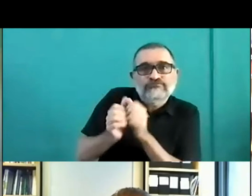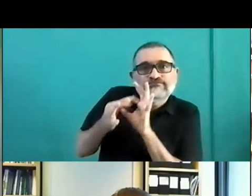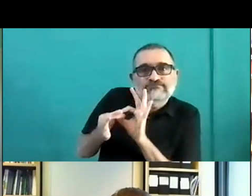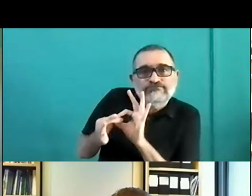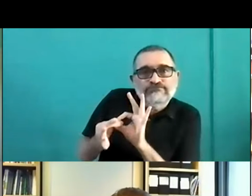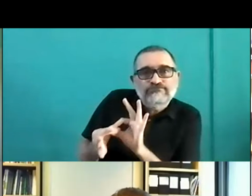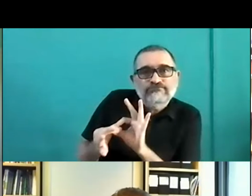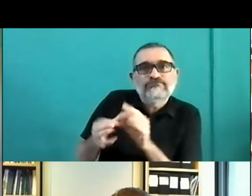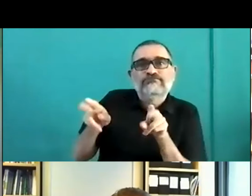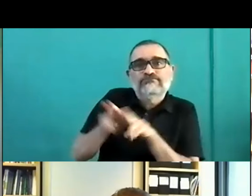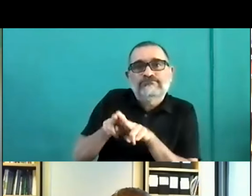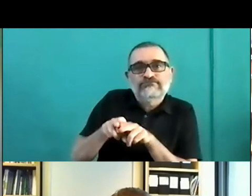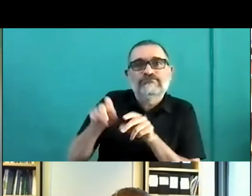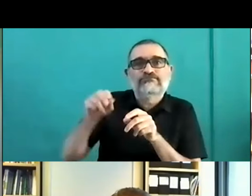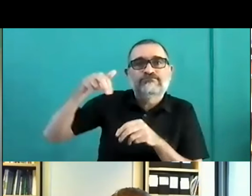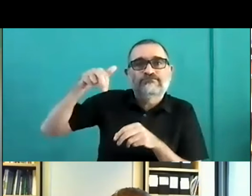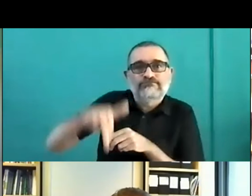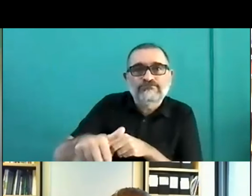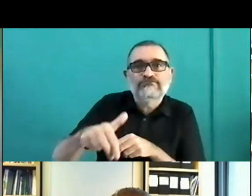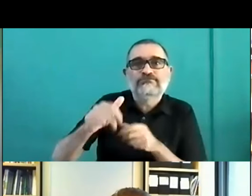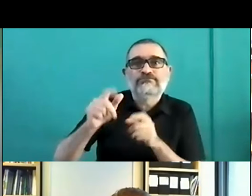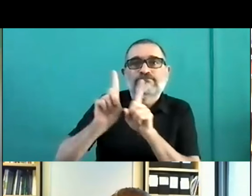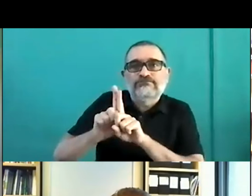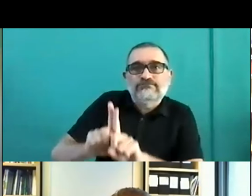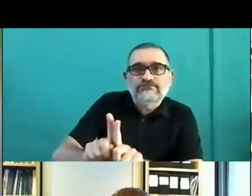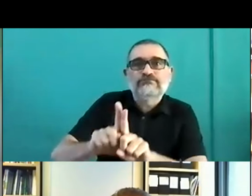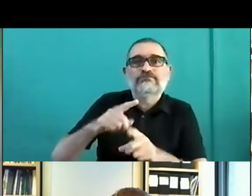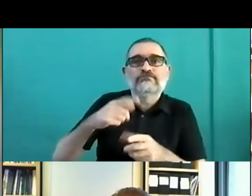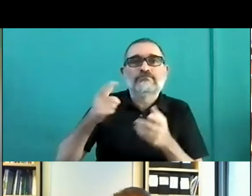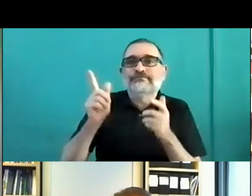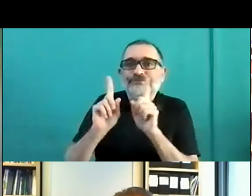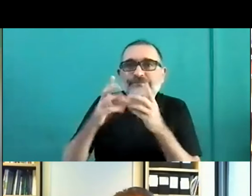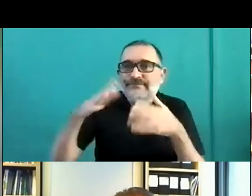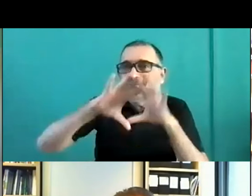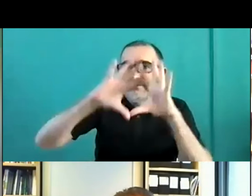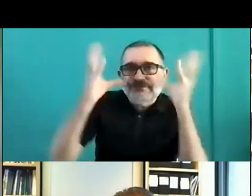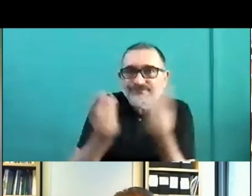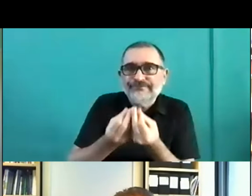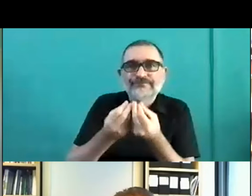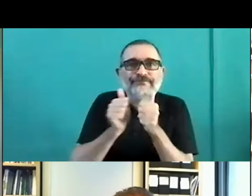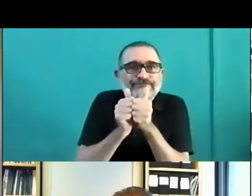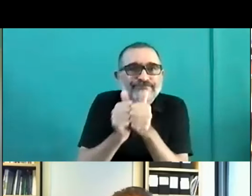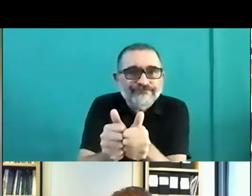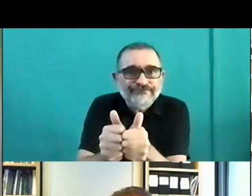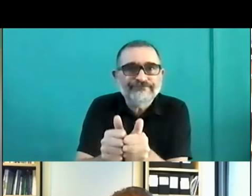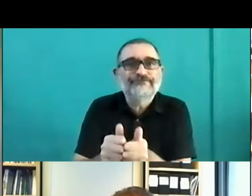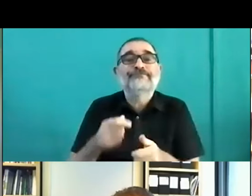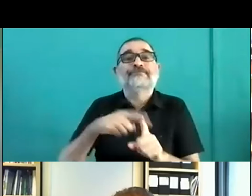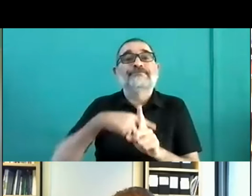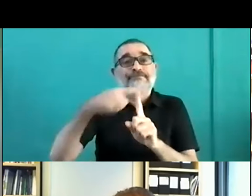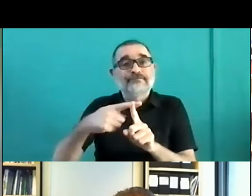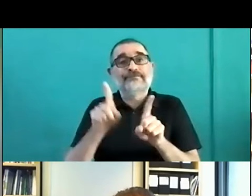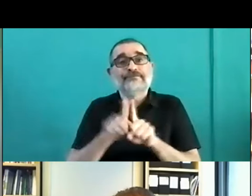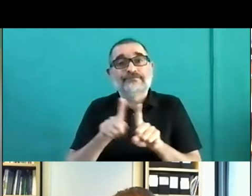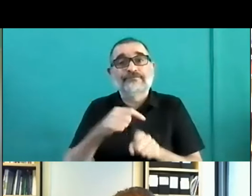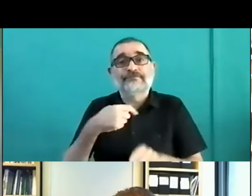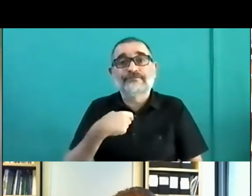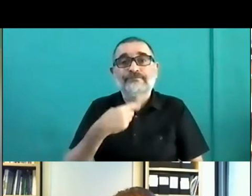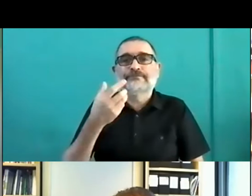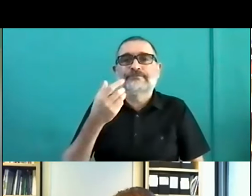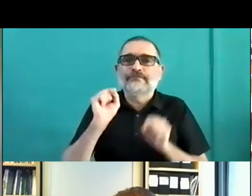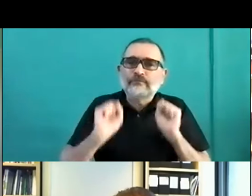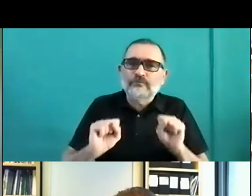familia, está abajo o en el primer piso. Pero anteriormente mi pieza estaba en el segundo piso y la de Martín, que